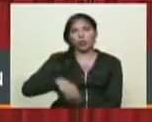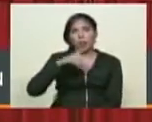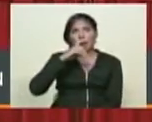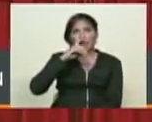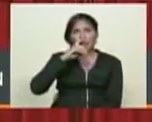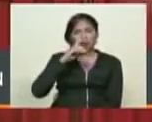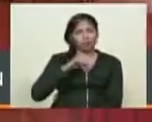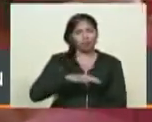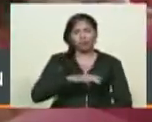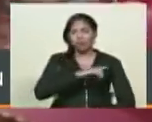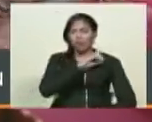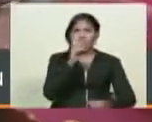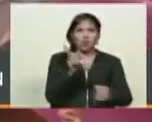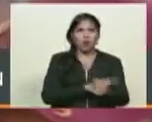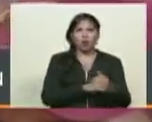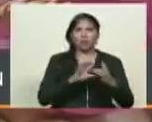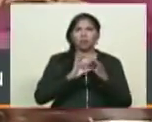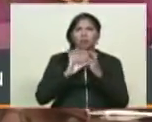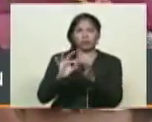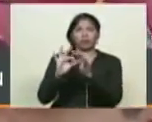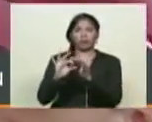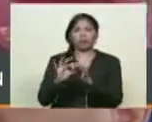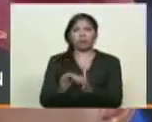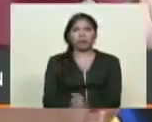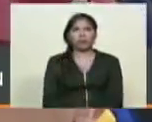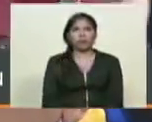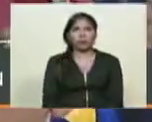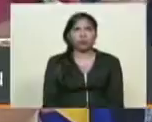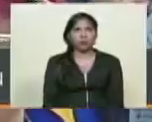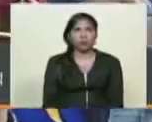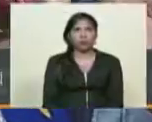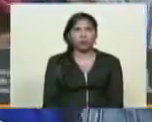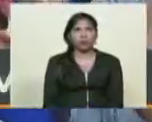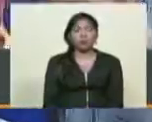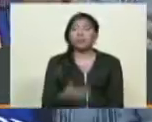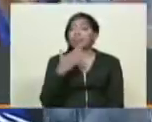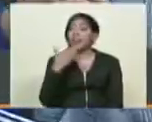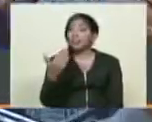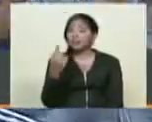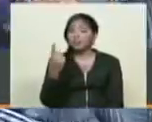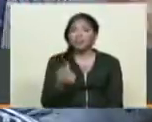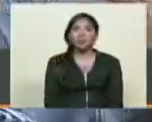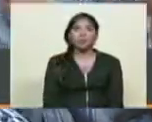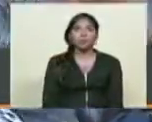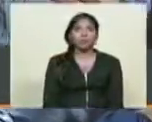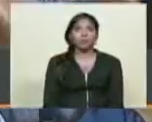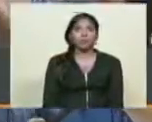fuerza para salir adelante. Para salir adelante. Gracias, Jesús. Gracias.